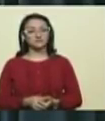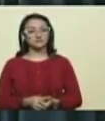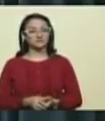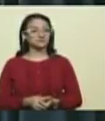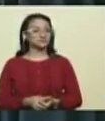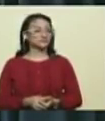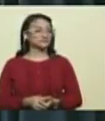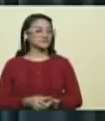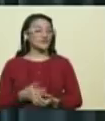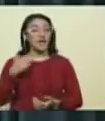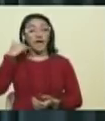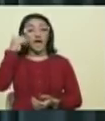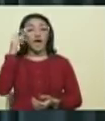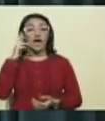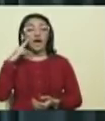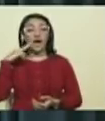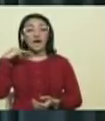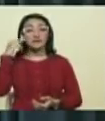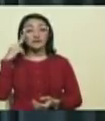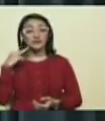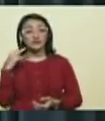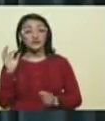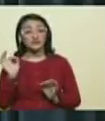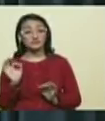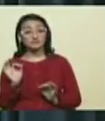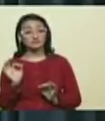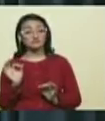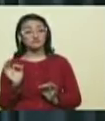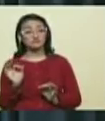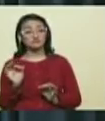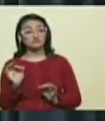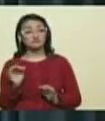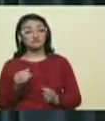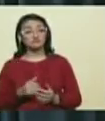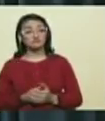para que un senador de los Estados Unidos se atreva a tamaño desafuero.